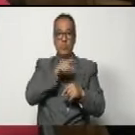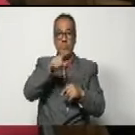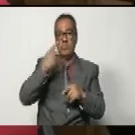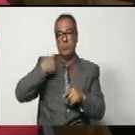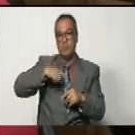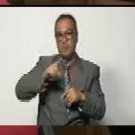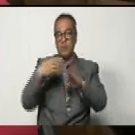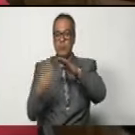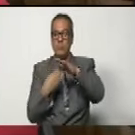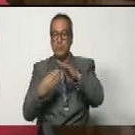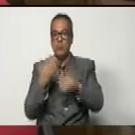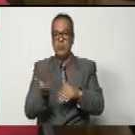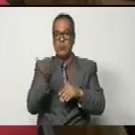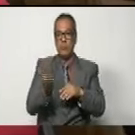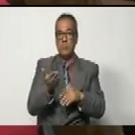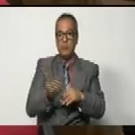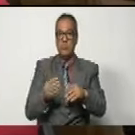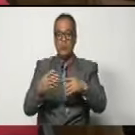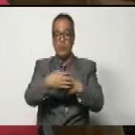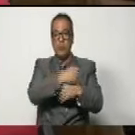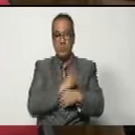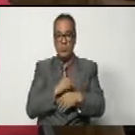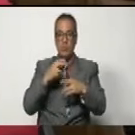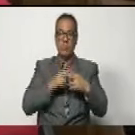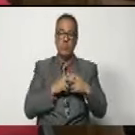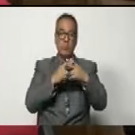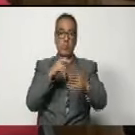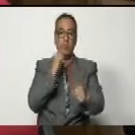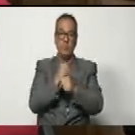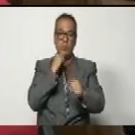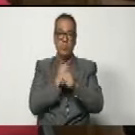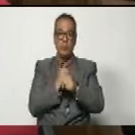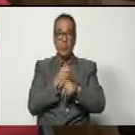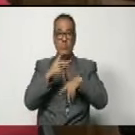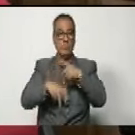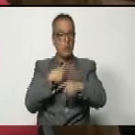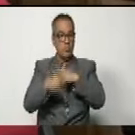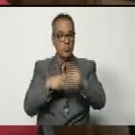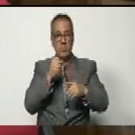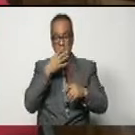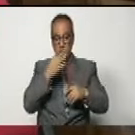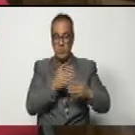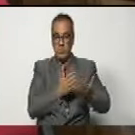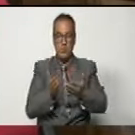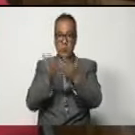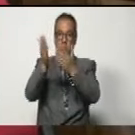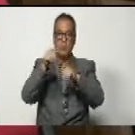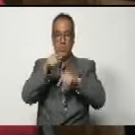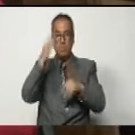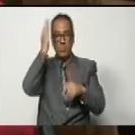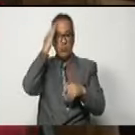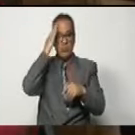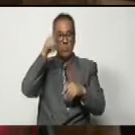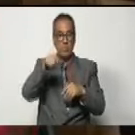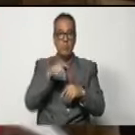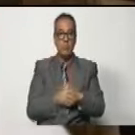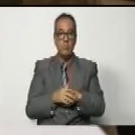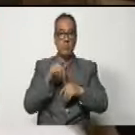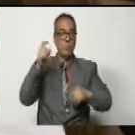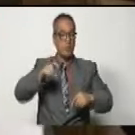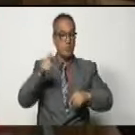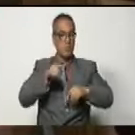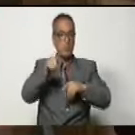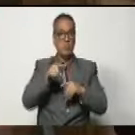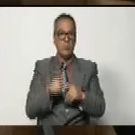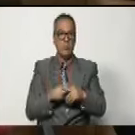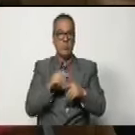tiene como base fundamental la recuperación del valor del trabajo como productor de bienes y servicios para satisfacer las